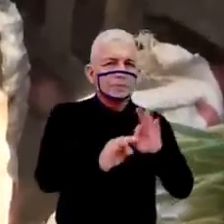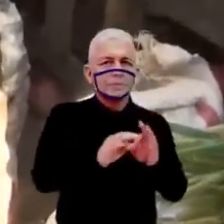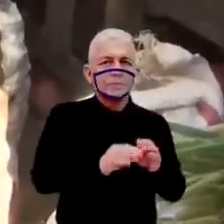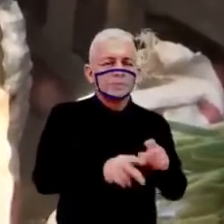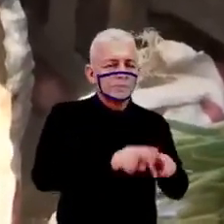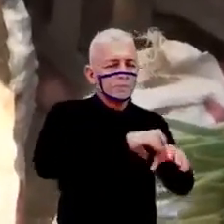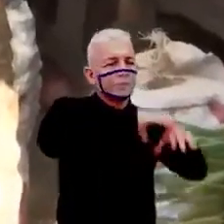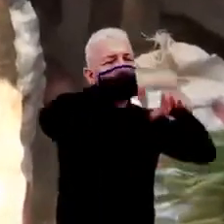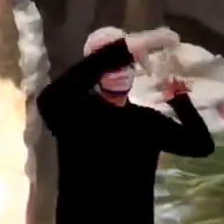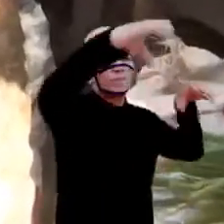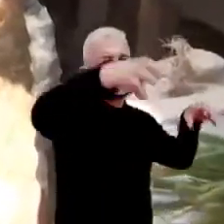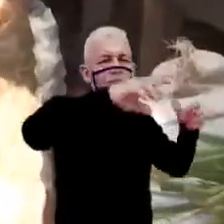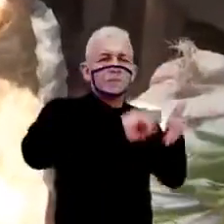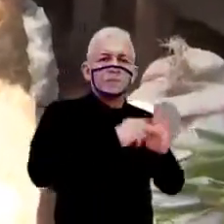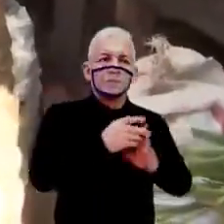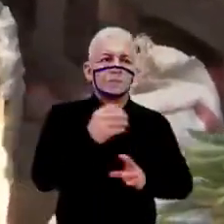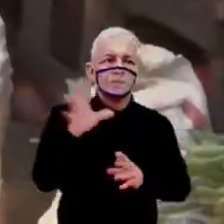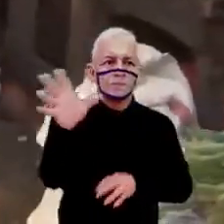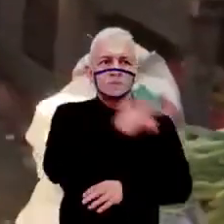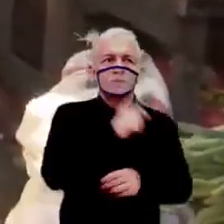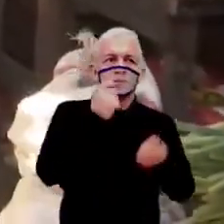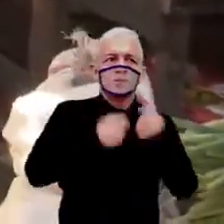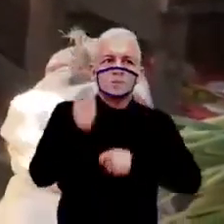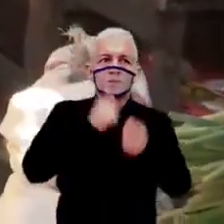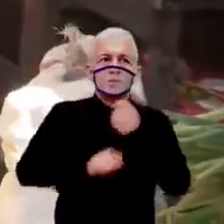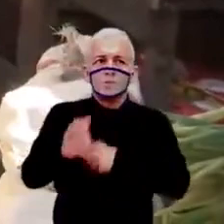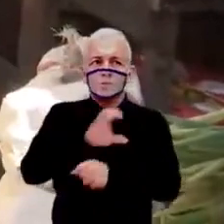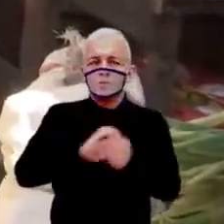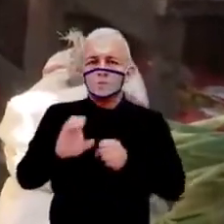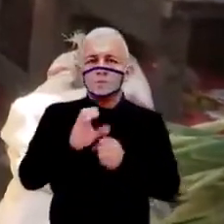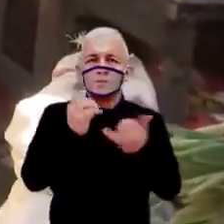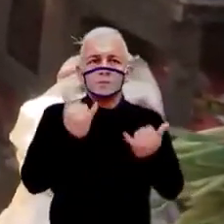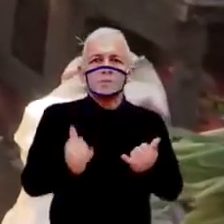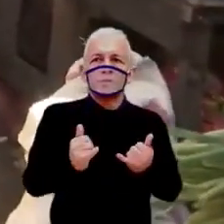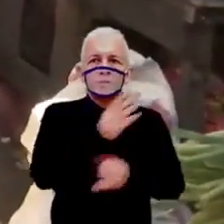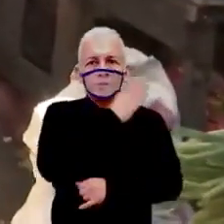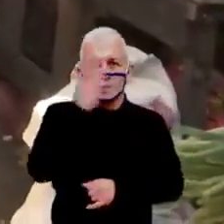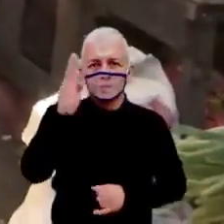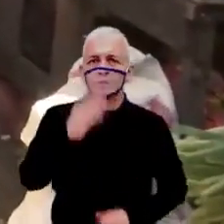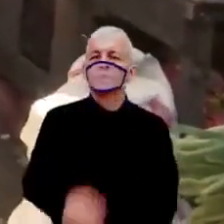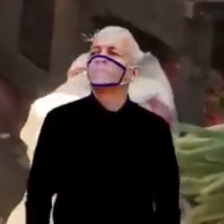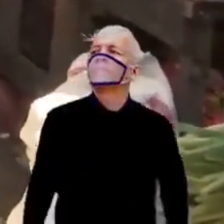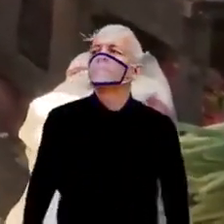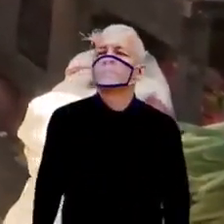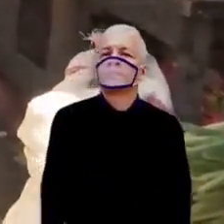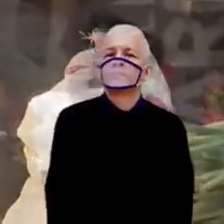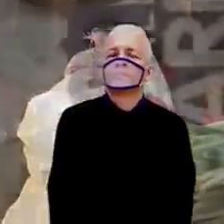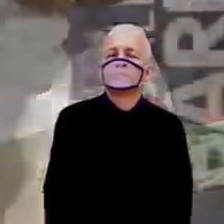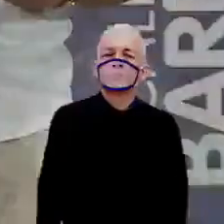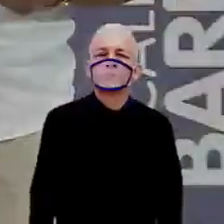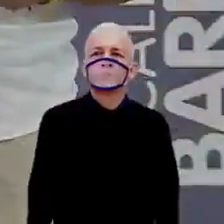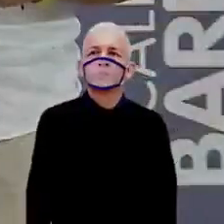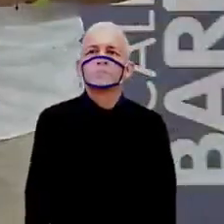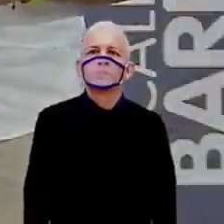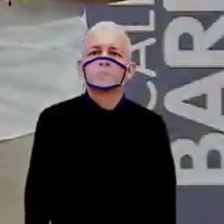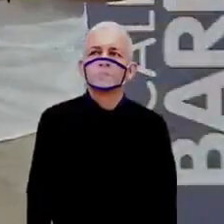gran apoyo para todos los vendedores de la ciudad, sobre todo del sector de Barranquillita.